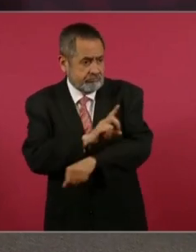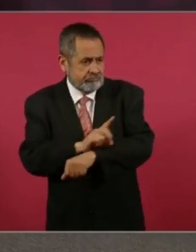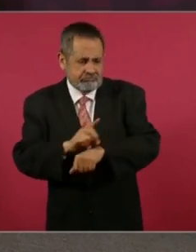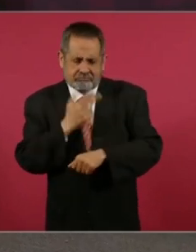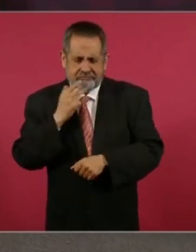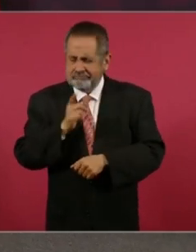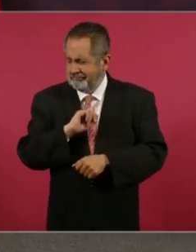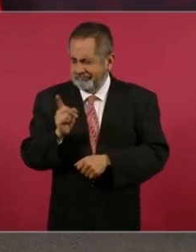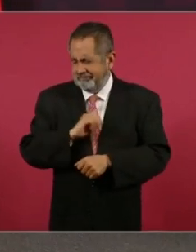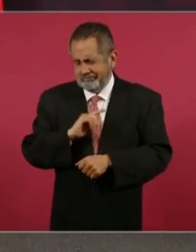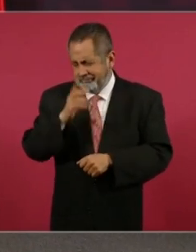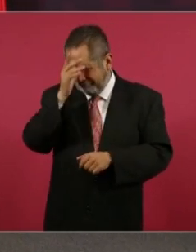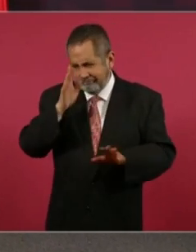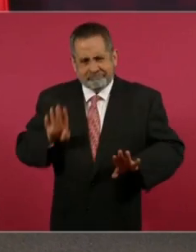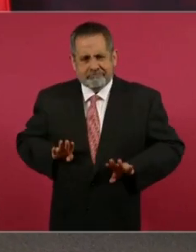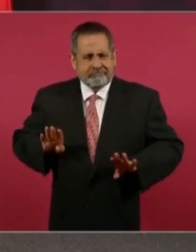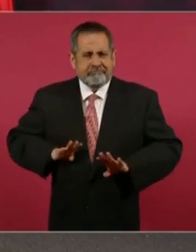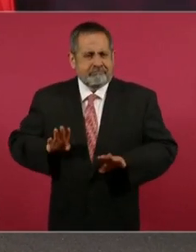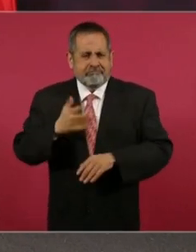sirves para eso.